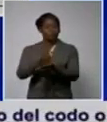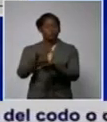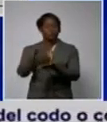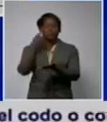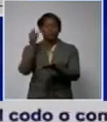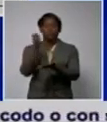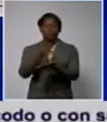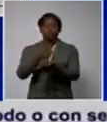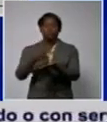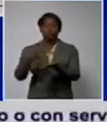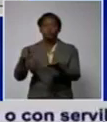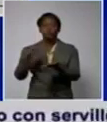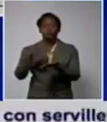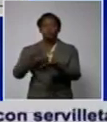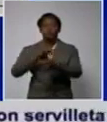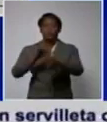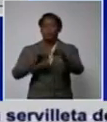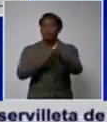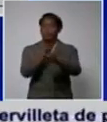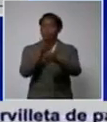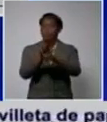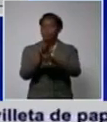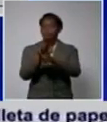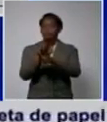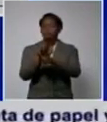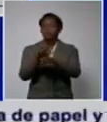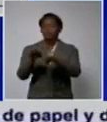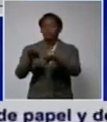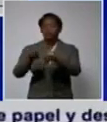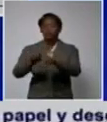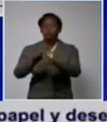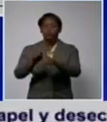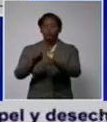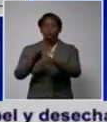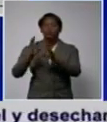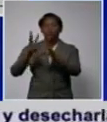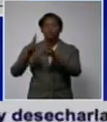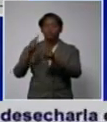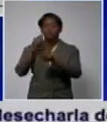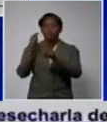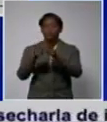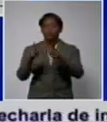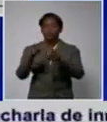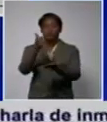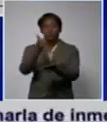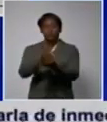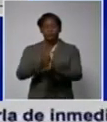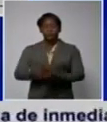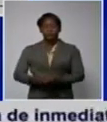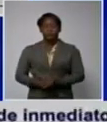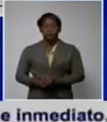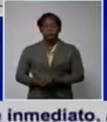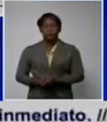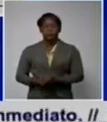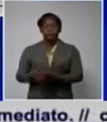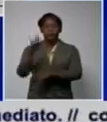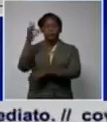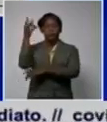mayor tasa de incidencia de este territorio. Le sigue La Palma y Minas de